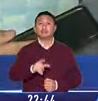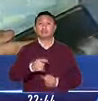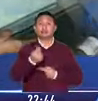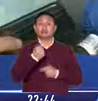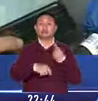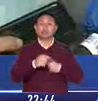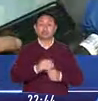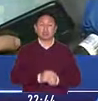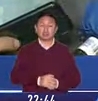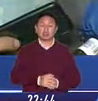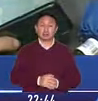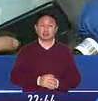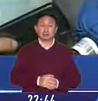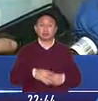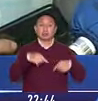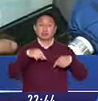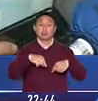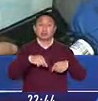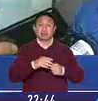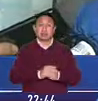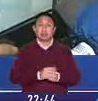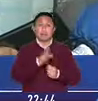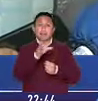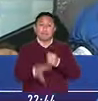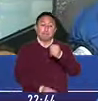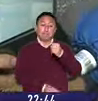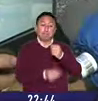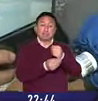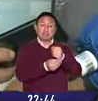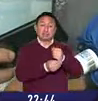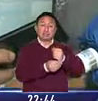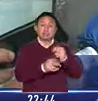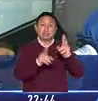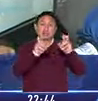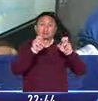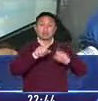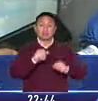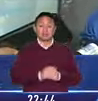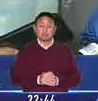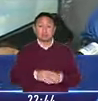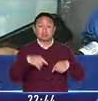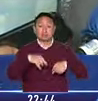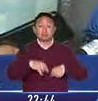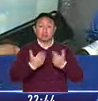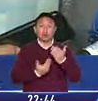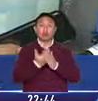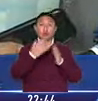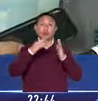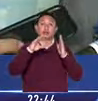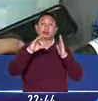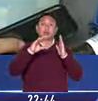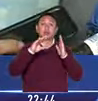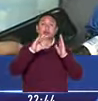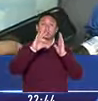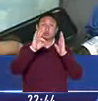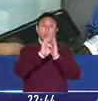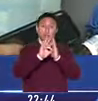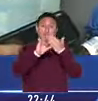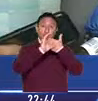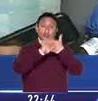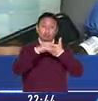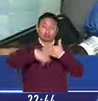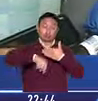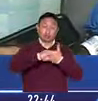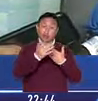contrabando. Hemos incorporado también a los medios digitales, que en otras normativas